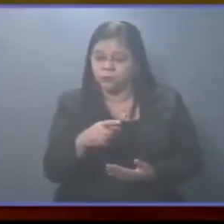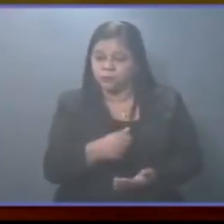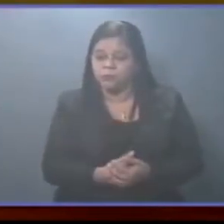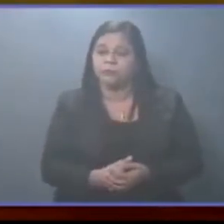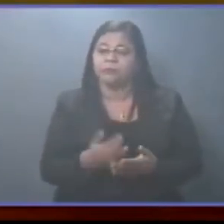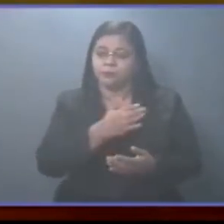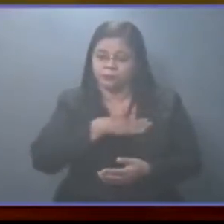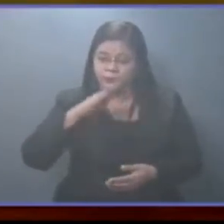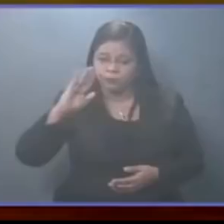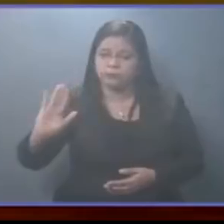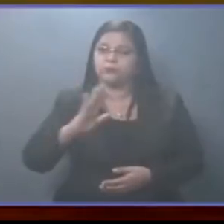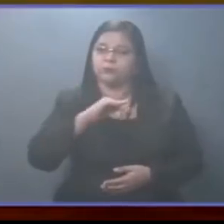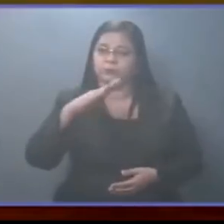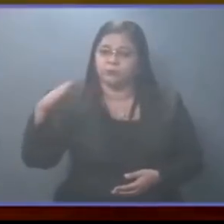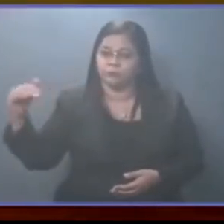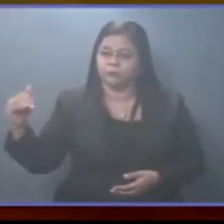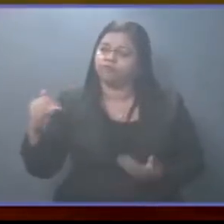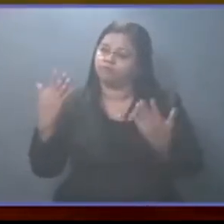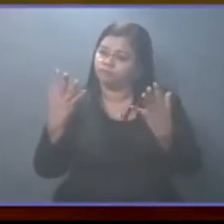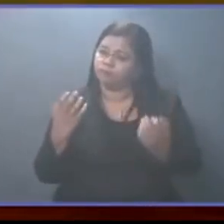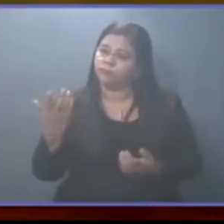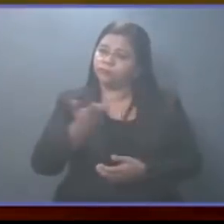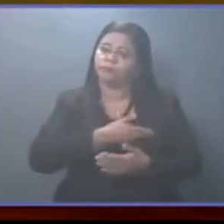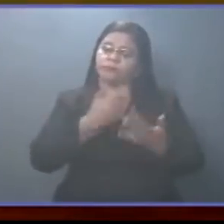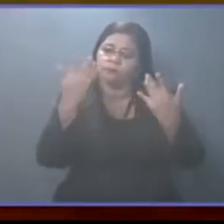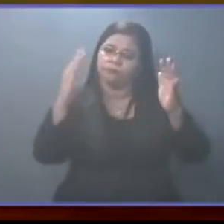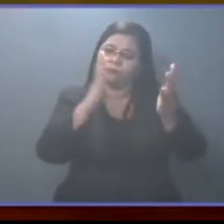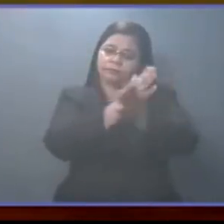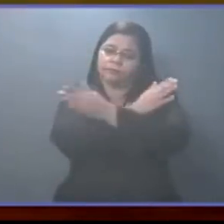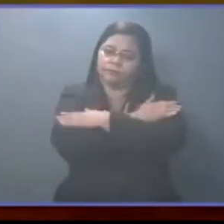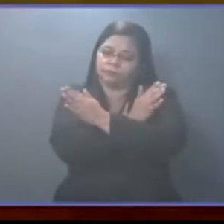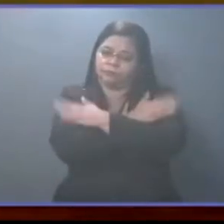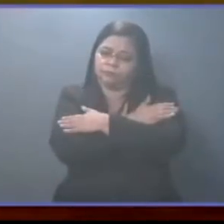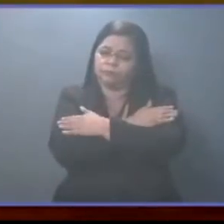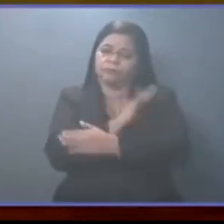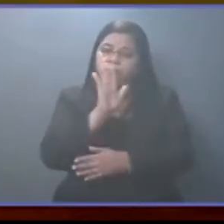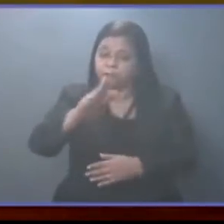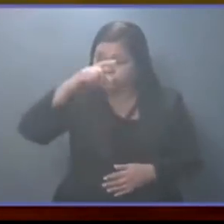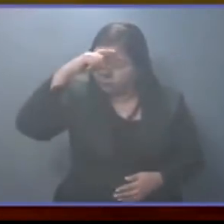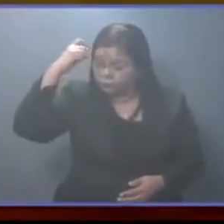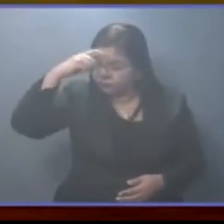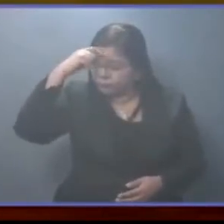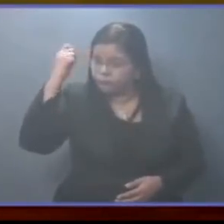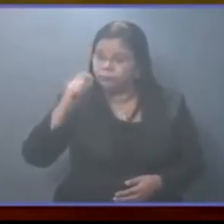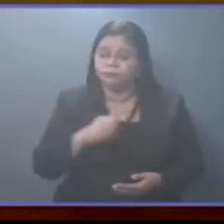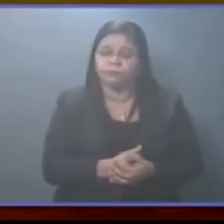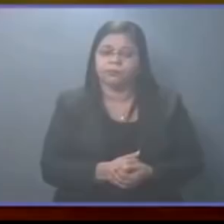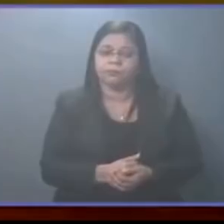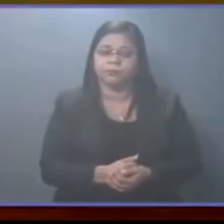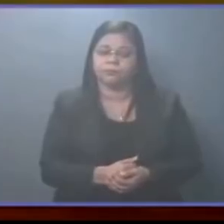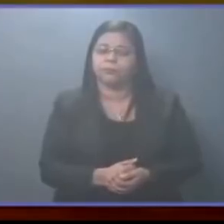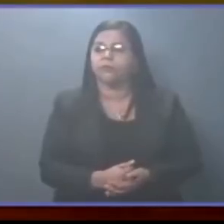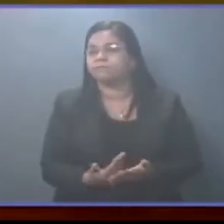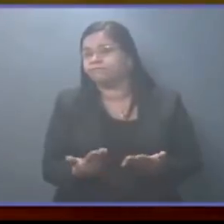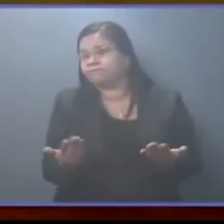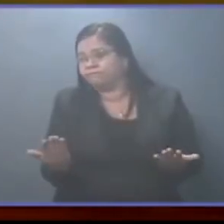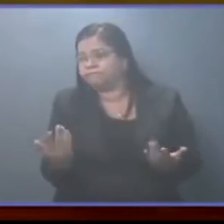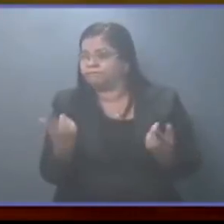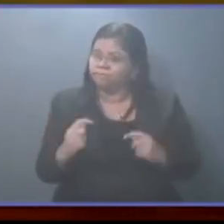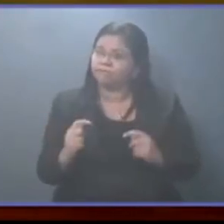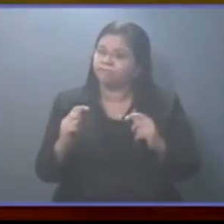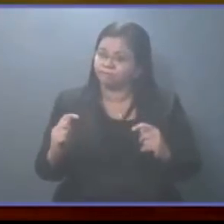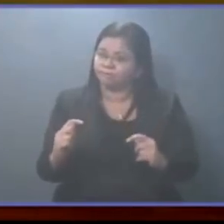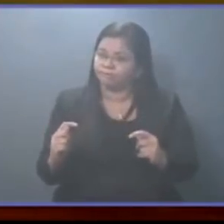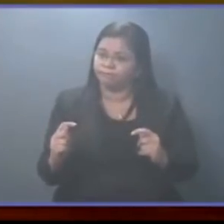le cumplieron al país yo quiero felicitarles a todos ya todas por ese esfuerzo por esa dedicación y por tratar